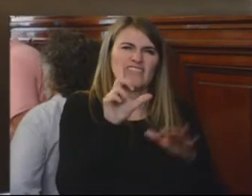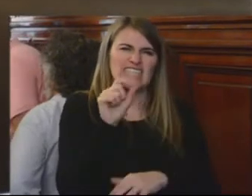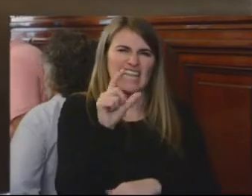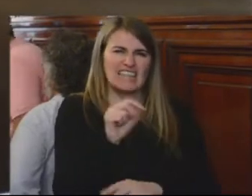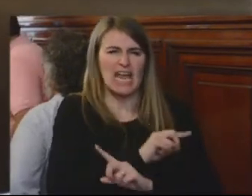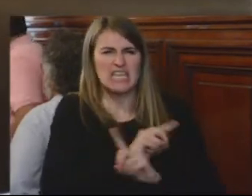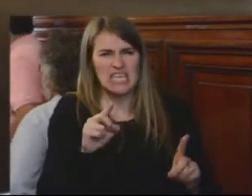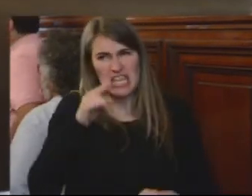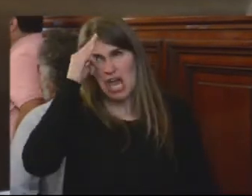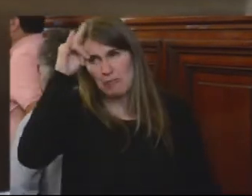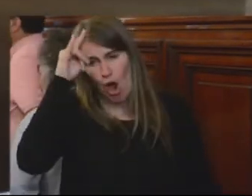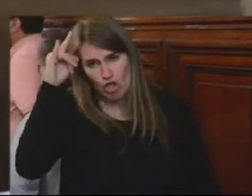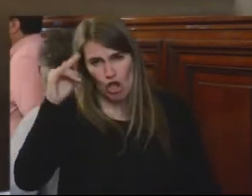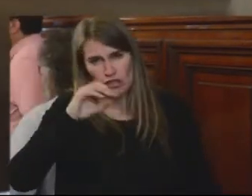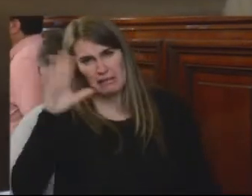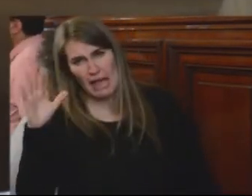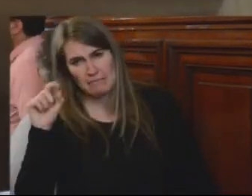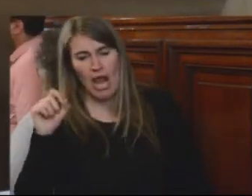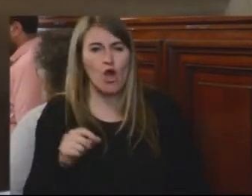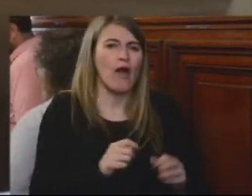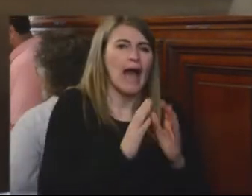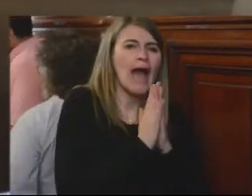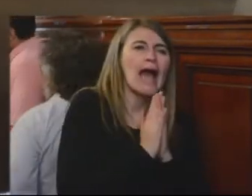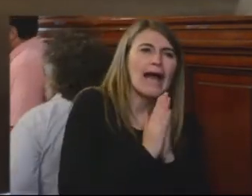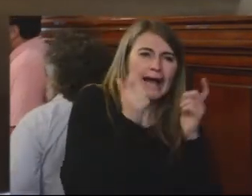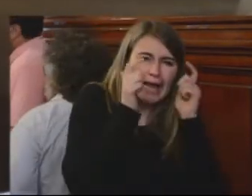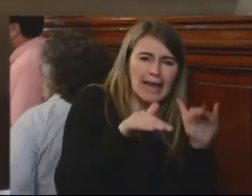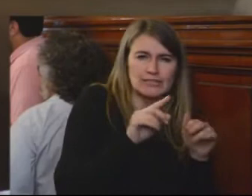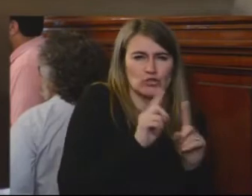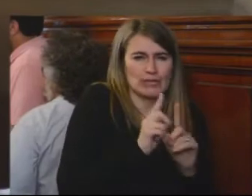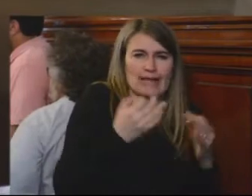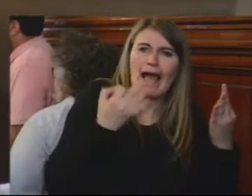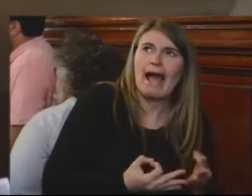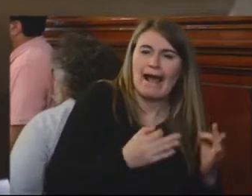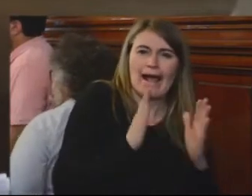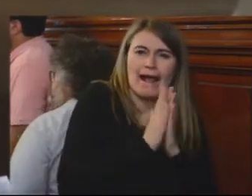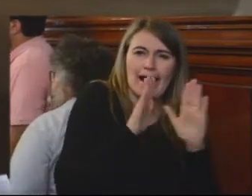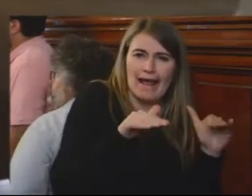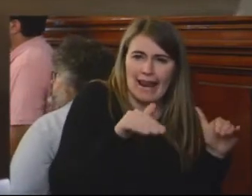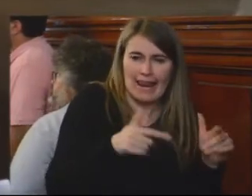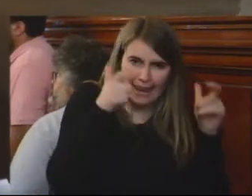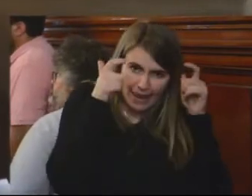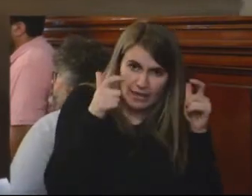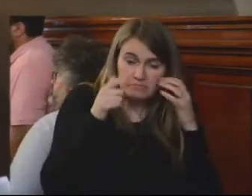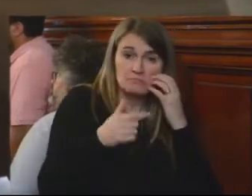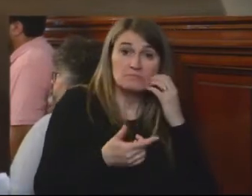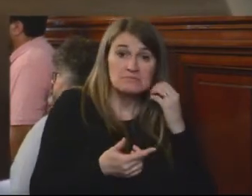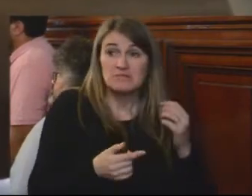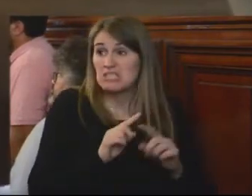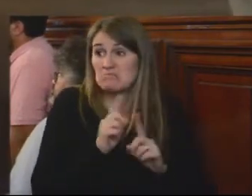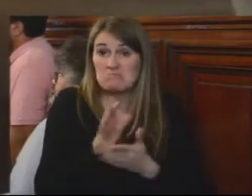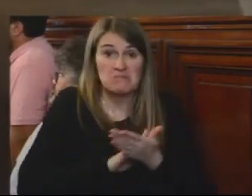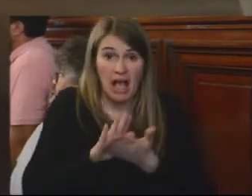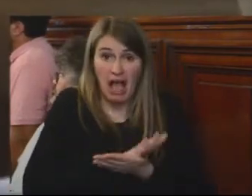eran tan demonios ni los ángeles tan ángeles ninguna de estas declaraciones fueron rectificadas ni